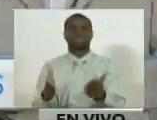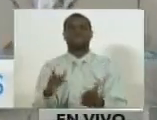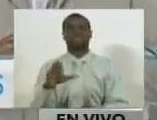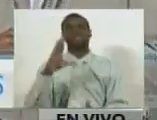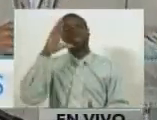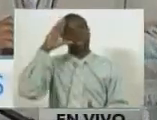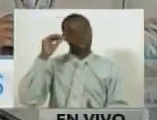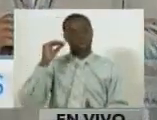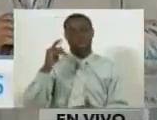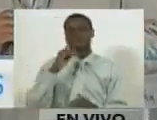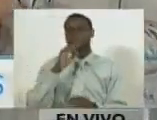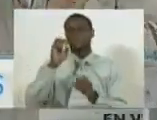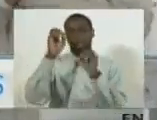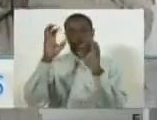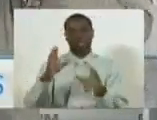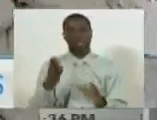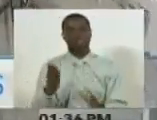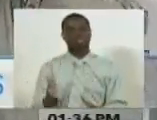Amén.